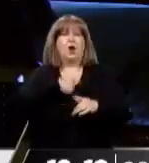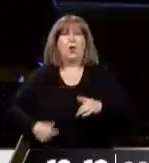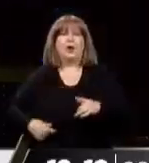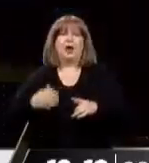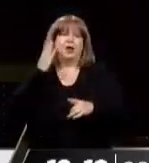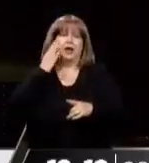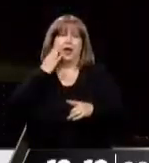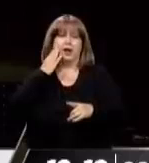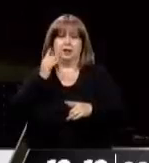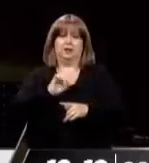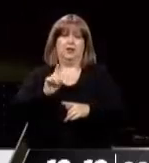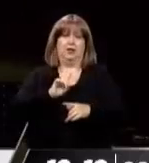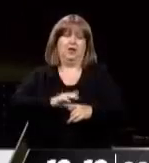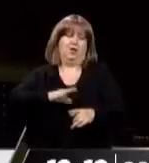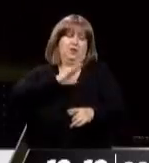acompañando a una persona con la que está ofendida.